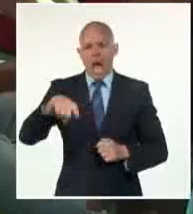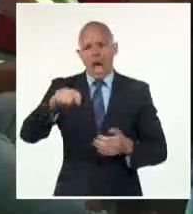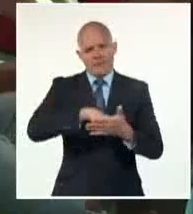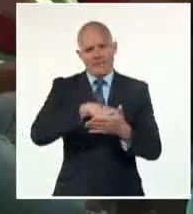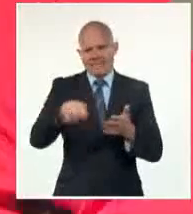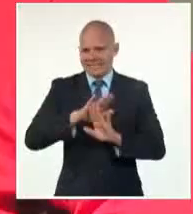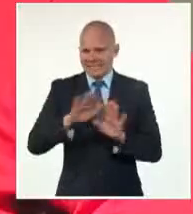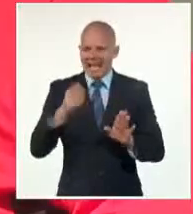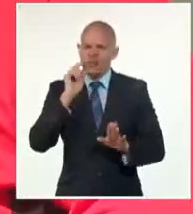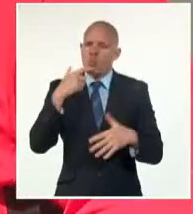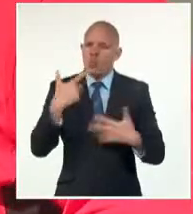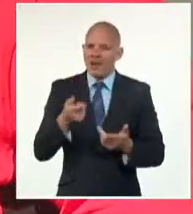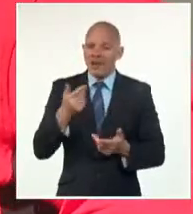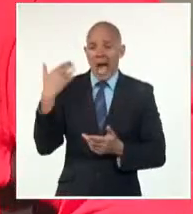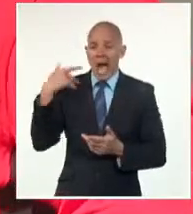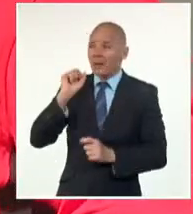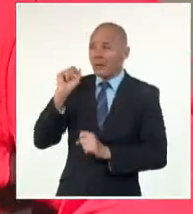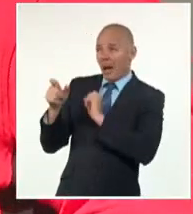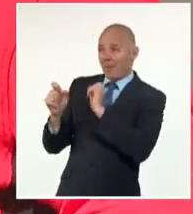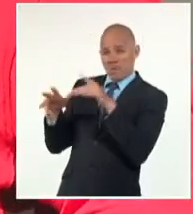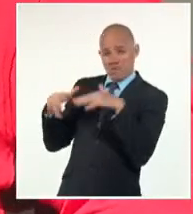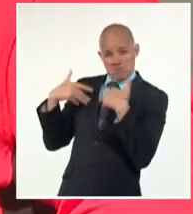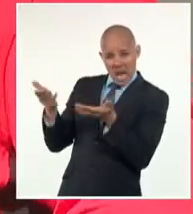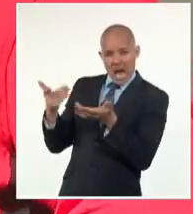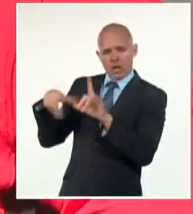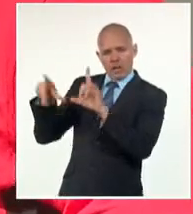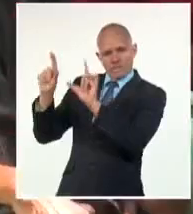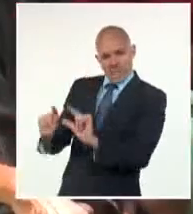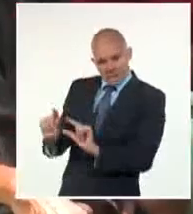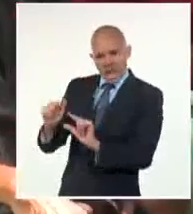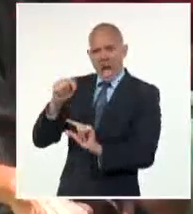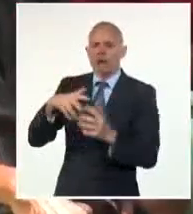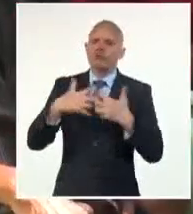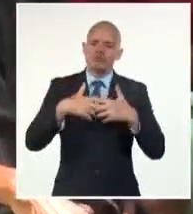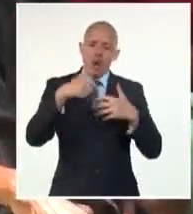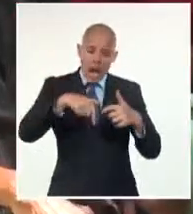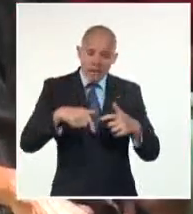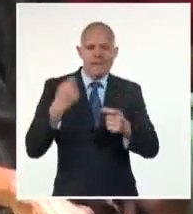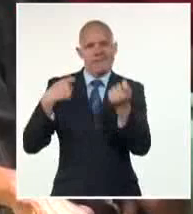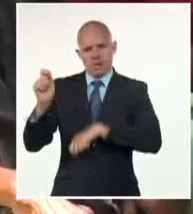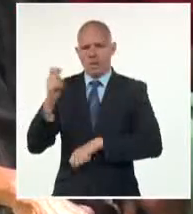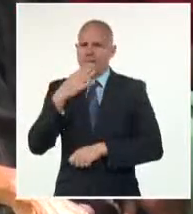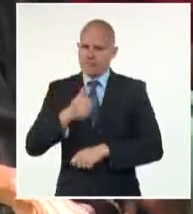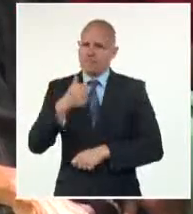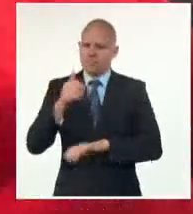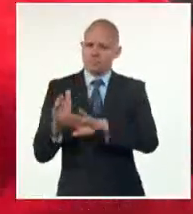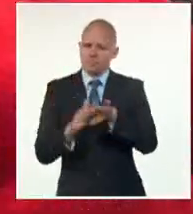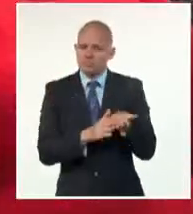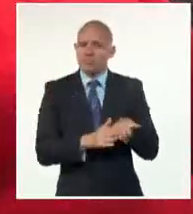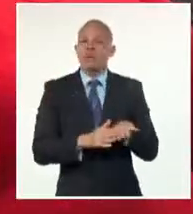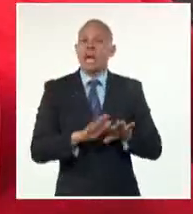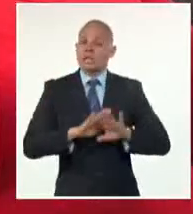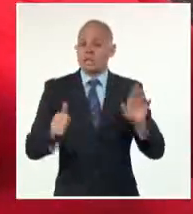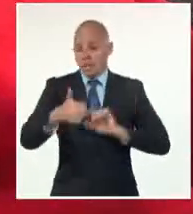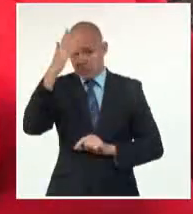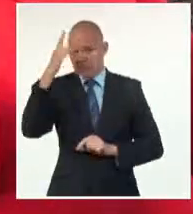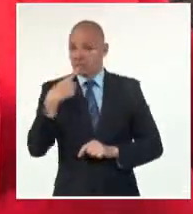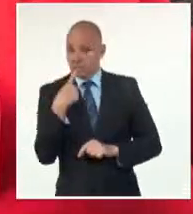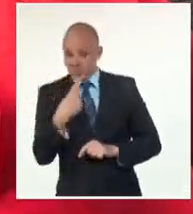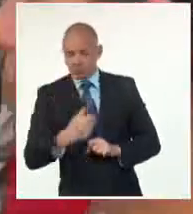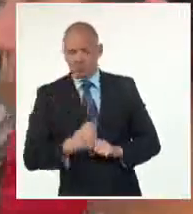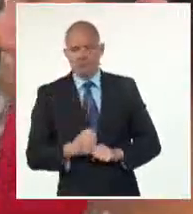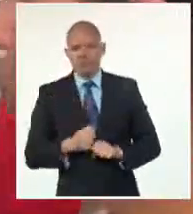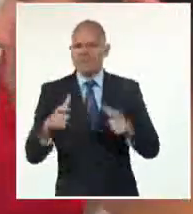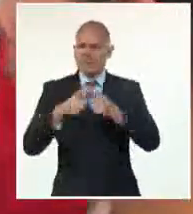sustituir importaciones y posibilidades para exportar para la industria cubana. Manifestó que estos encuentros han sido indispensables como actos